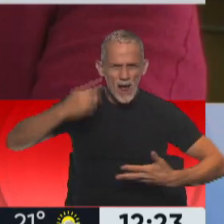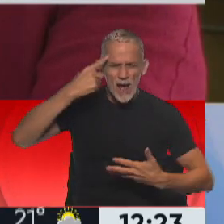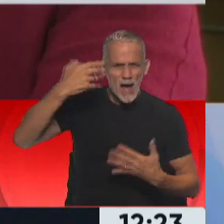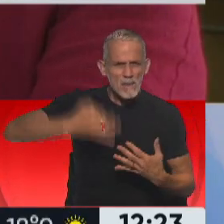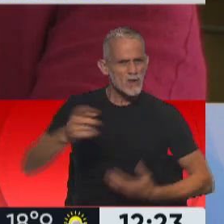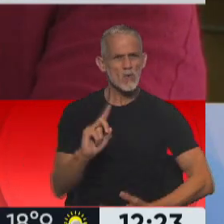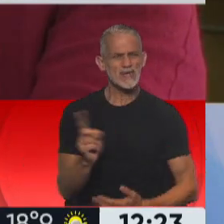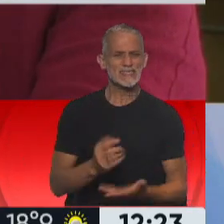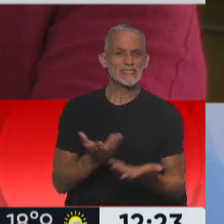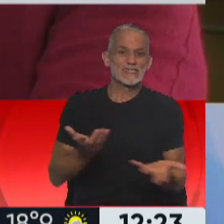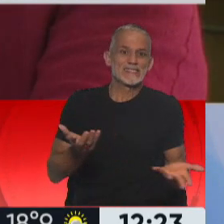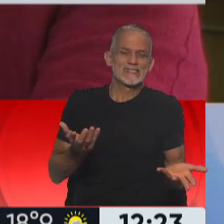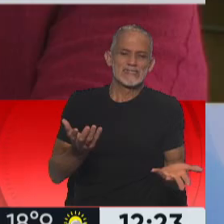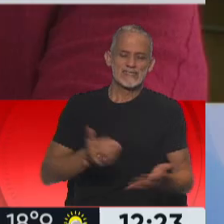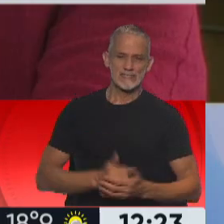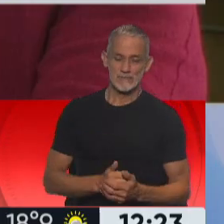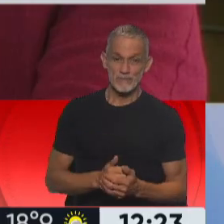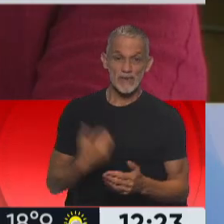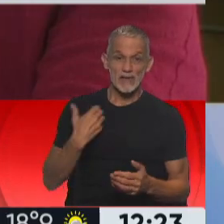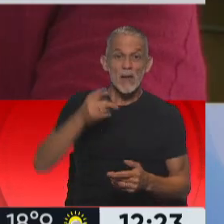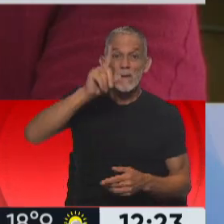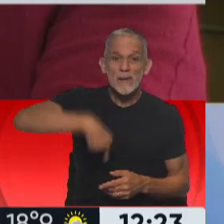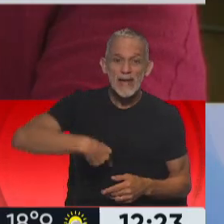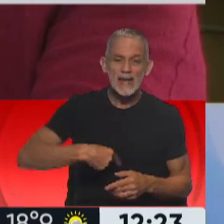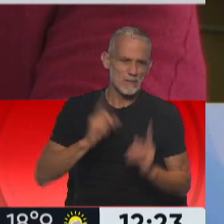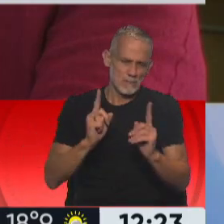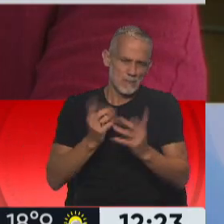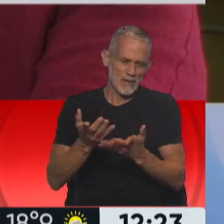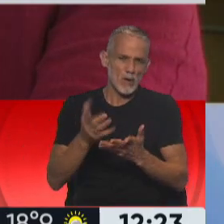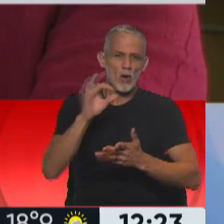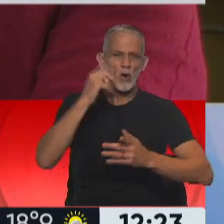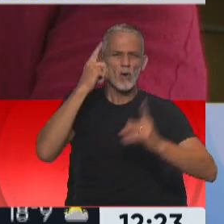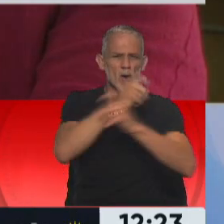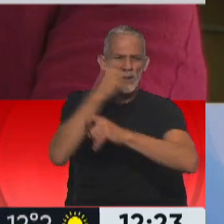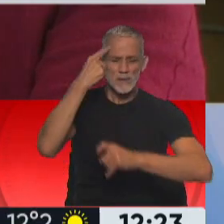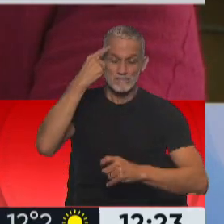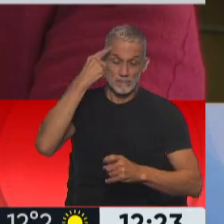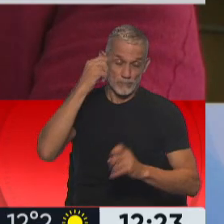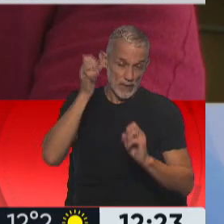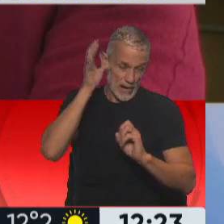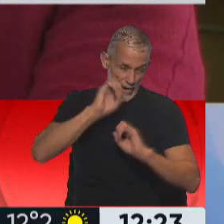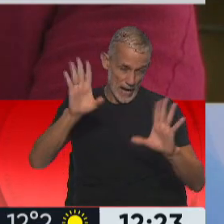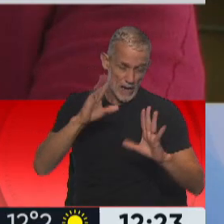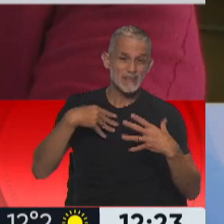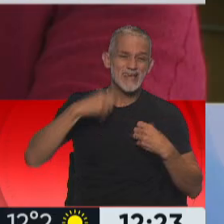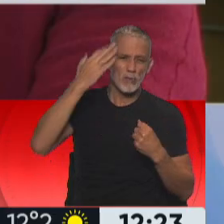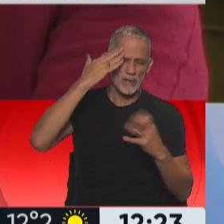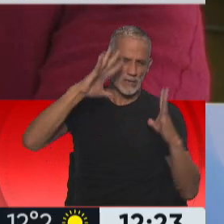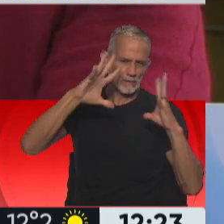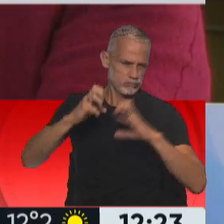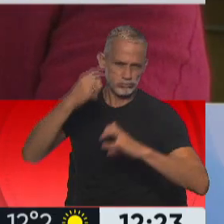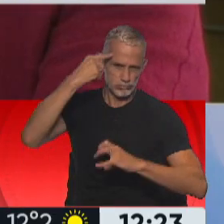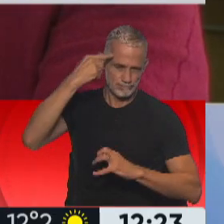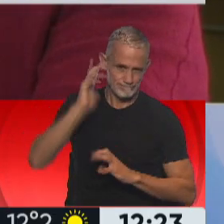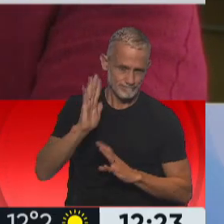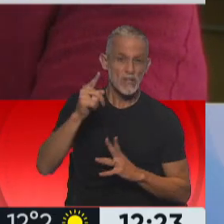y generalmente la raíz es siempre la misma. O son patologías severas de salud mental,